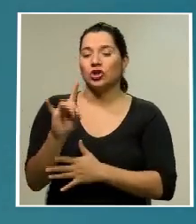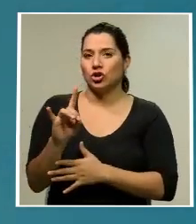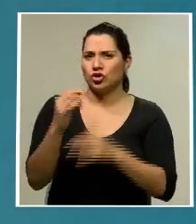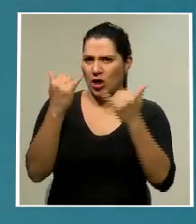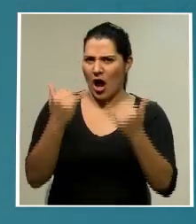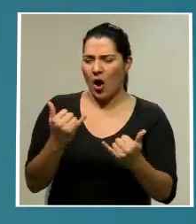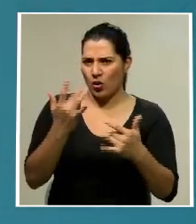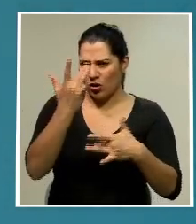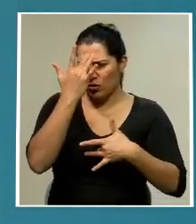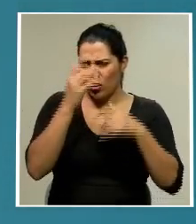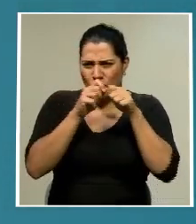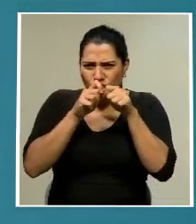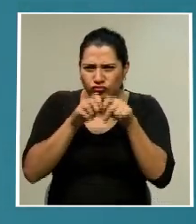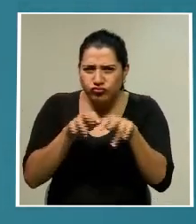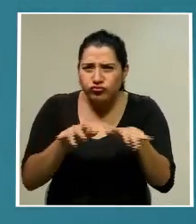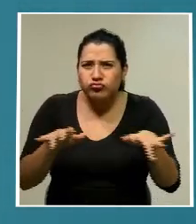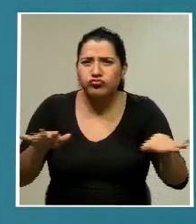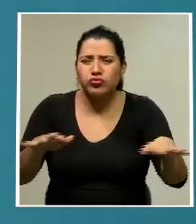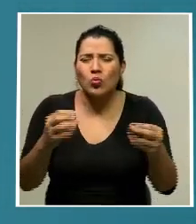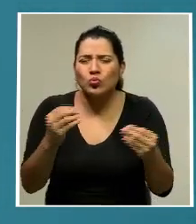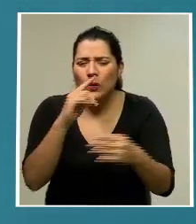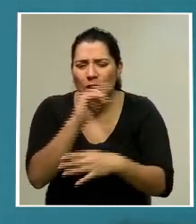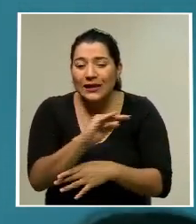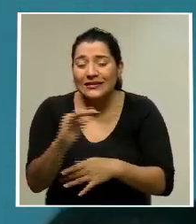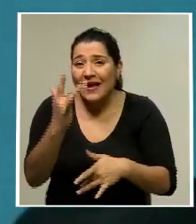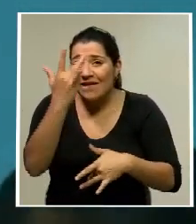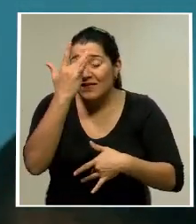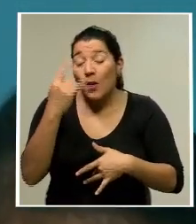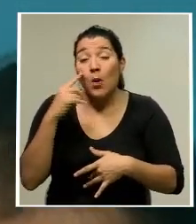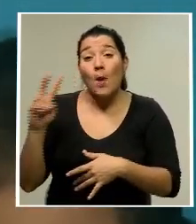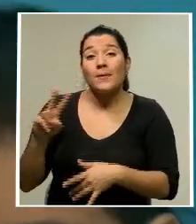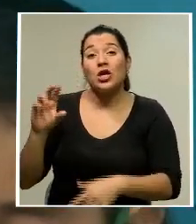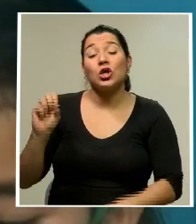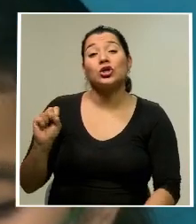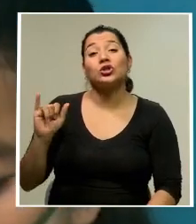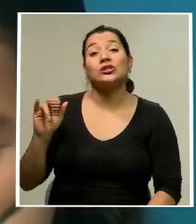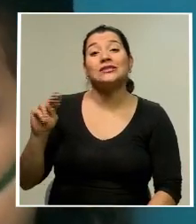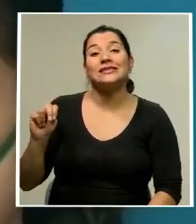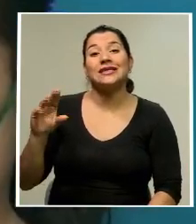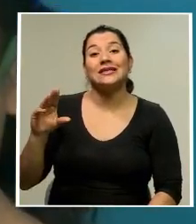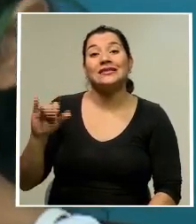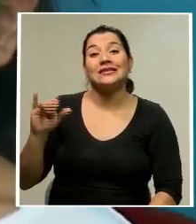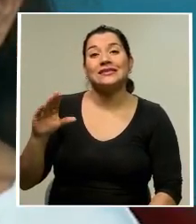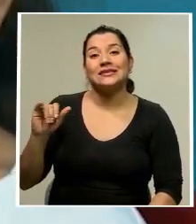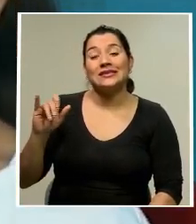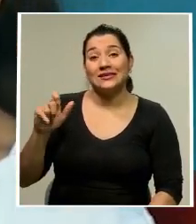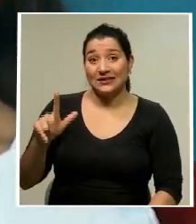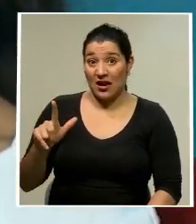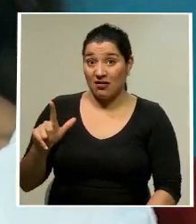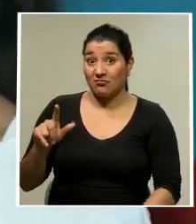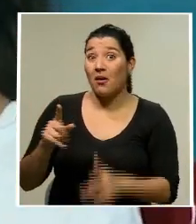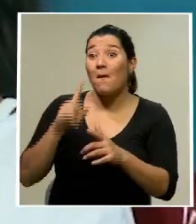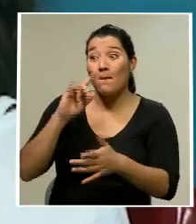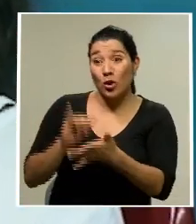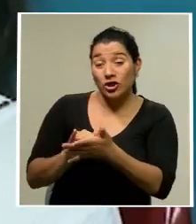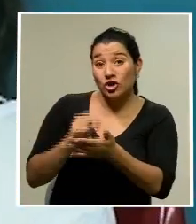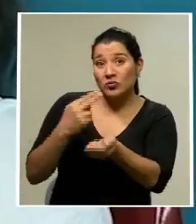brote importante de niños afectados por la sincicial, lo cual provocó la saturación del hospital por varias